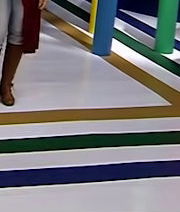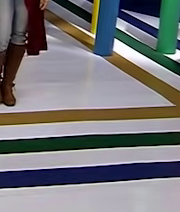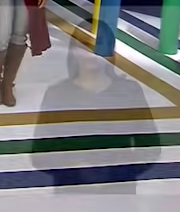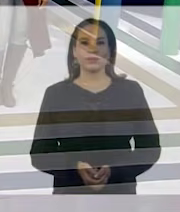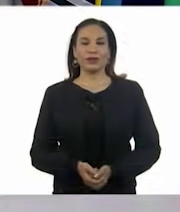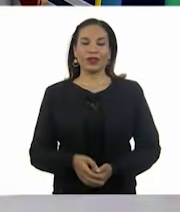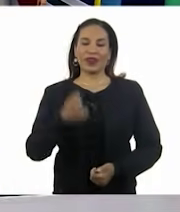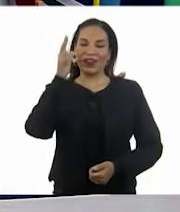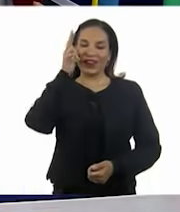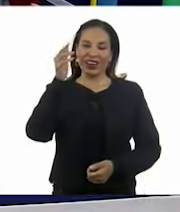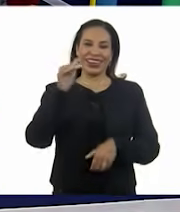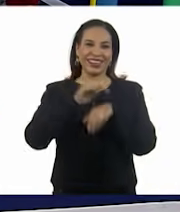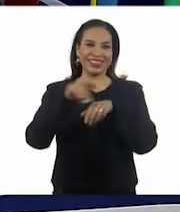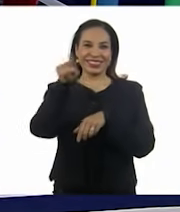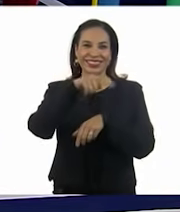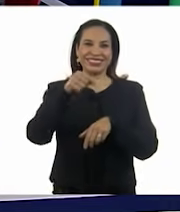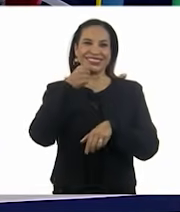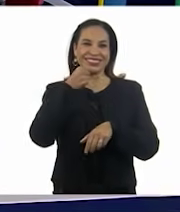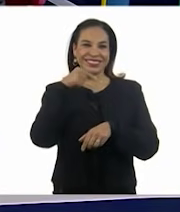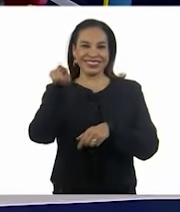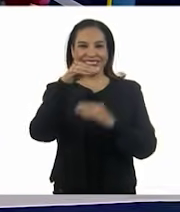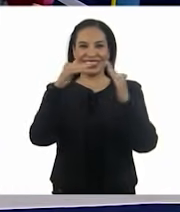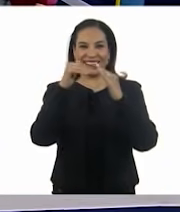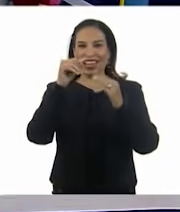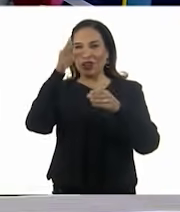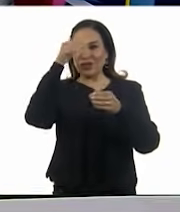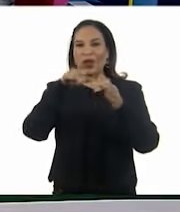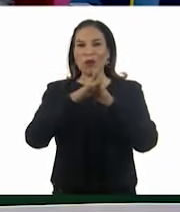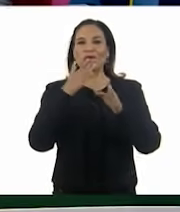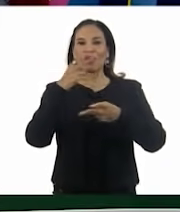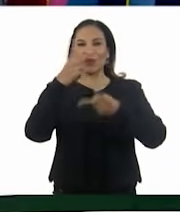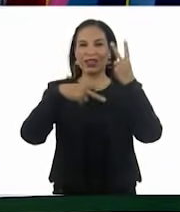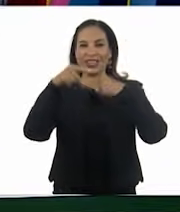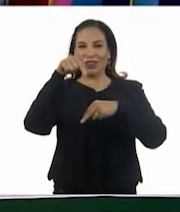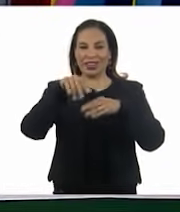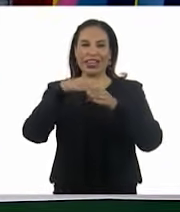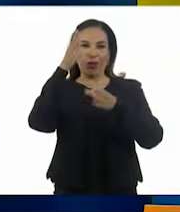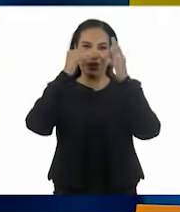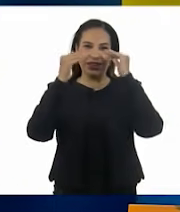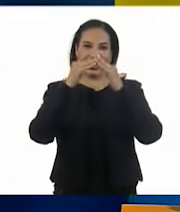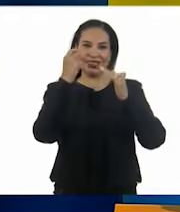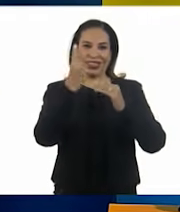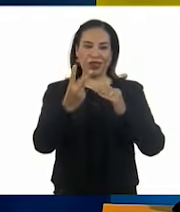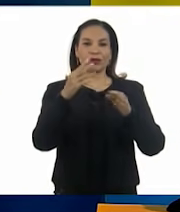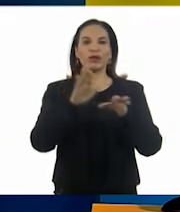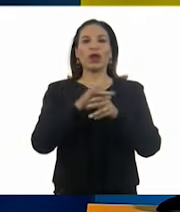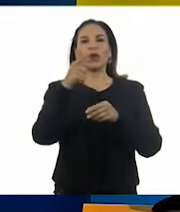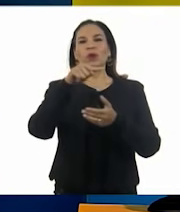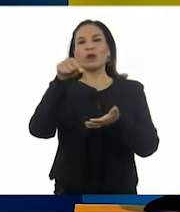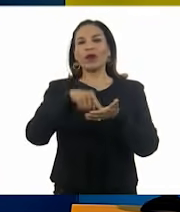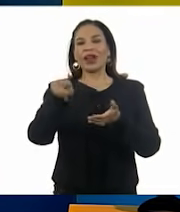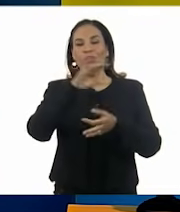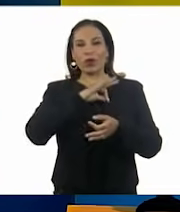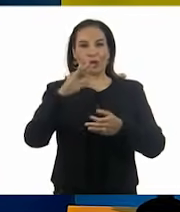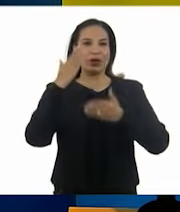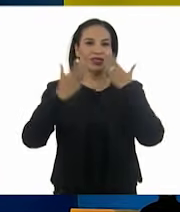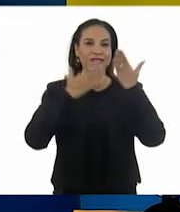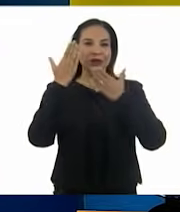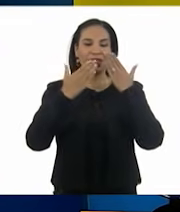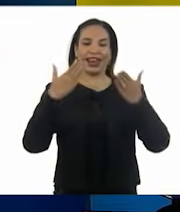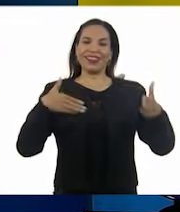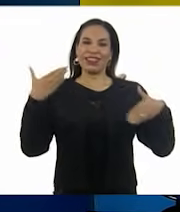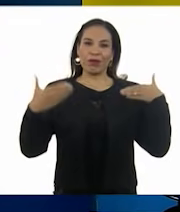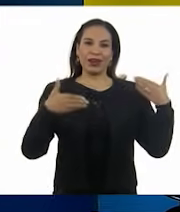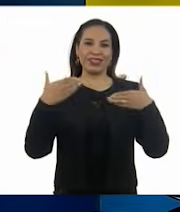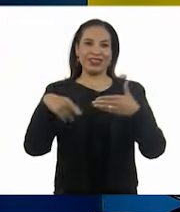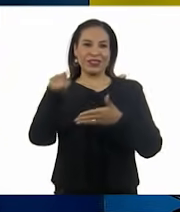¡Hola amigos y amigas en casita! Bienvenidos a un programa más de Aprende en Casa 2. Un espacio en que vamos a poder estudiar y divertirnos